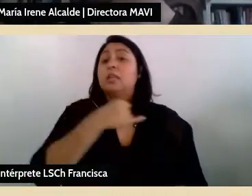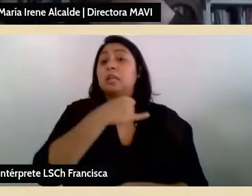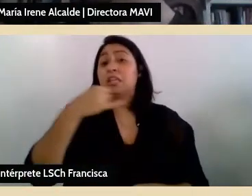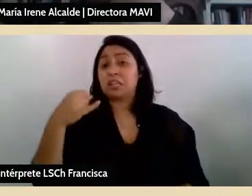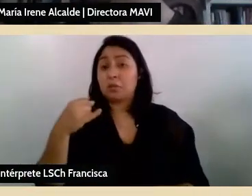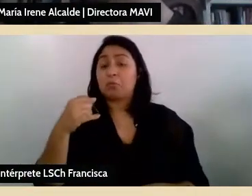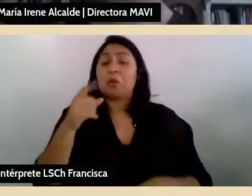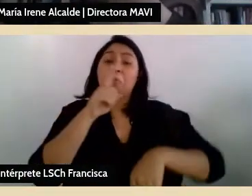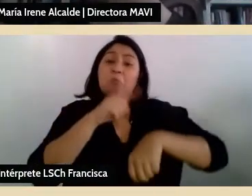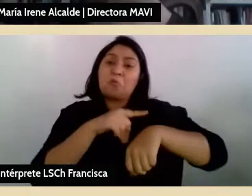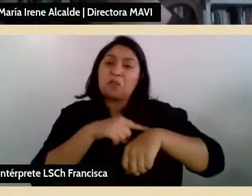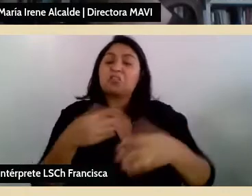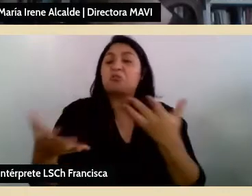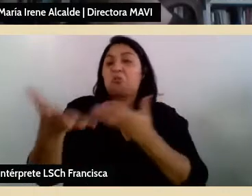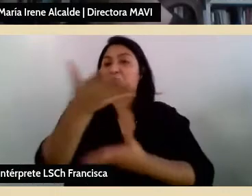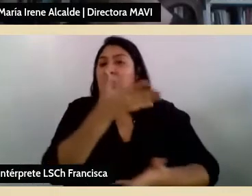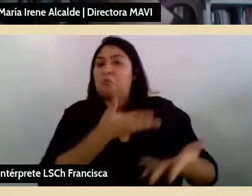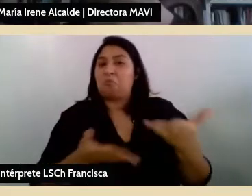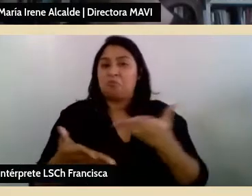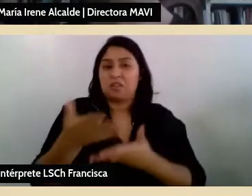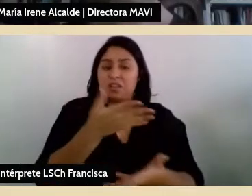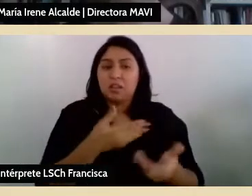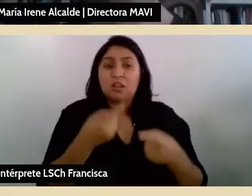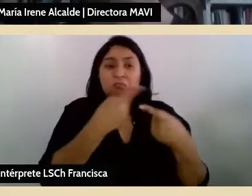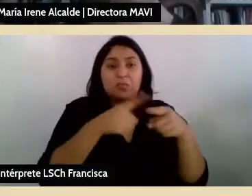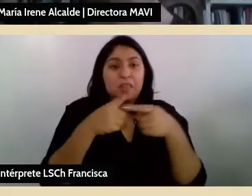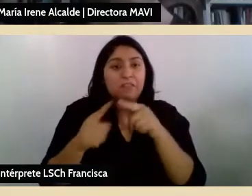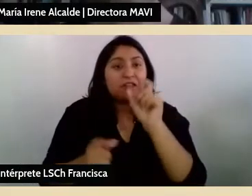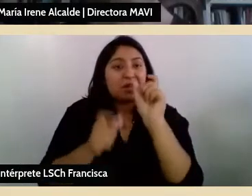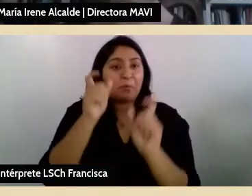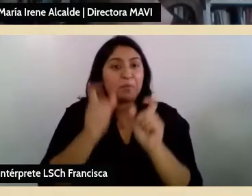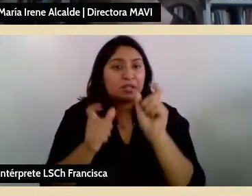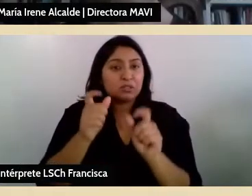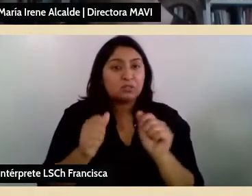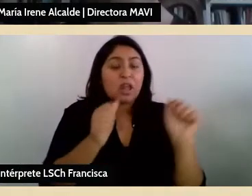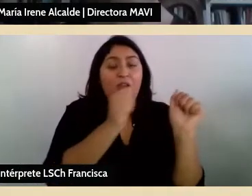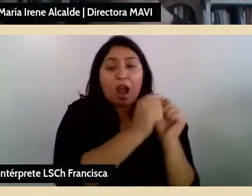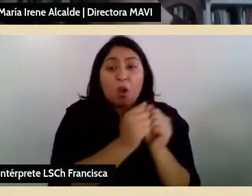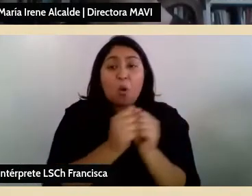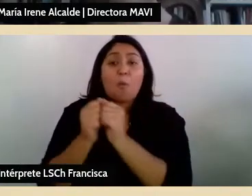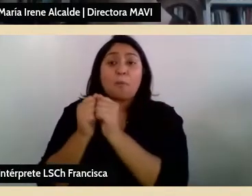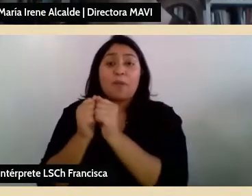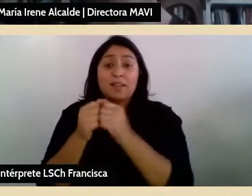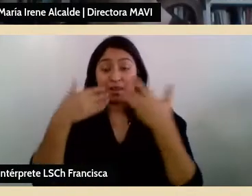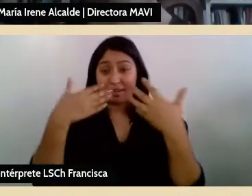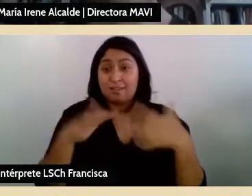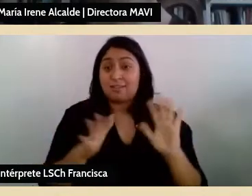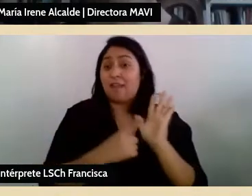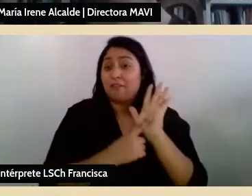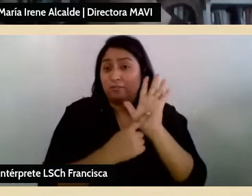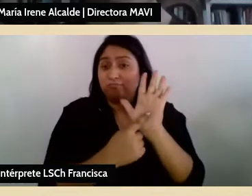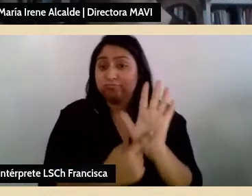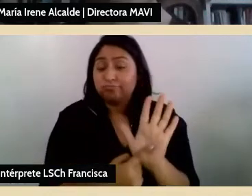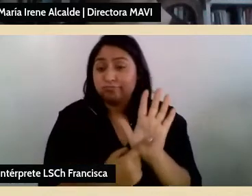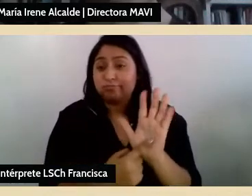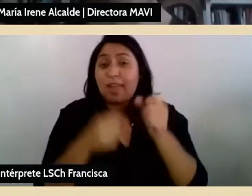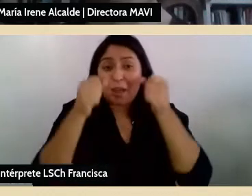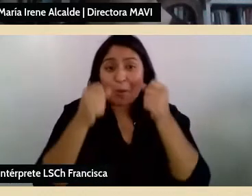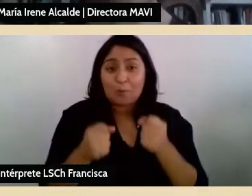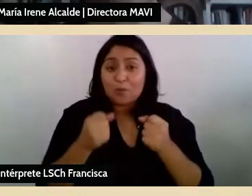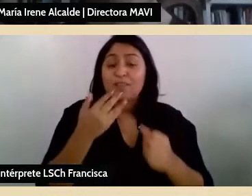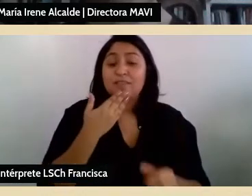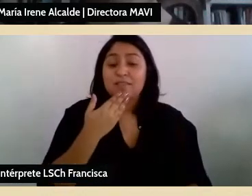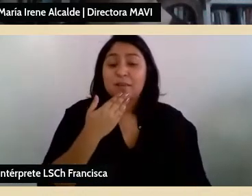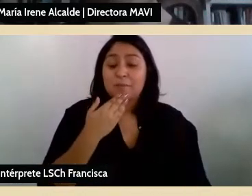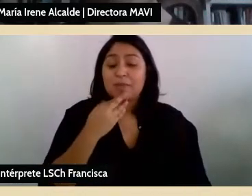para compartirlos y que las distintas personas que nos acompañan en la transmisión, que ya se las voy a presentar, puedan también responder